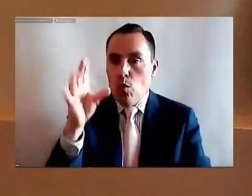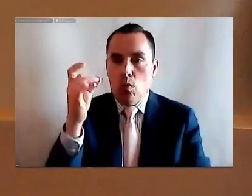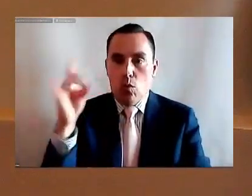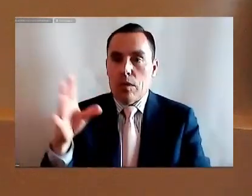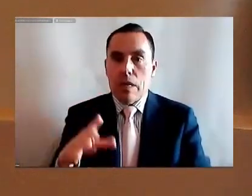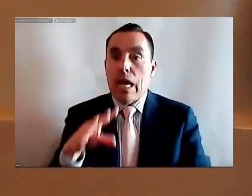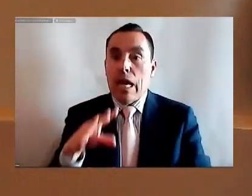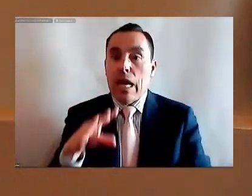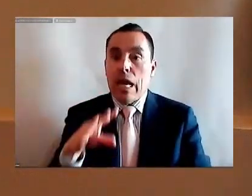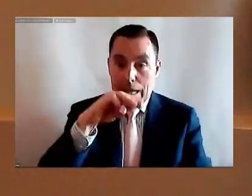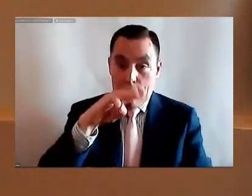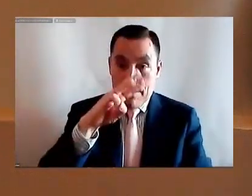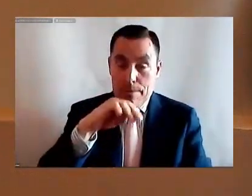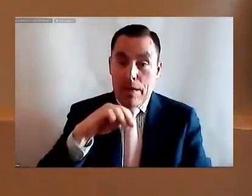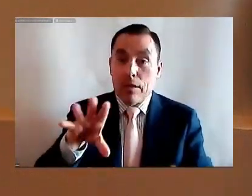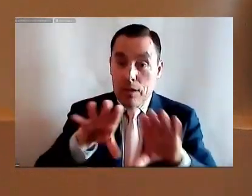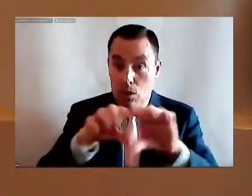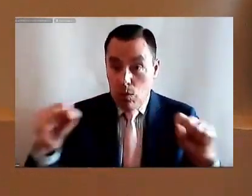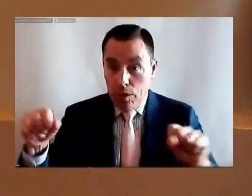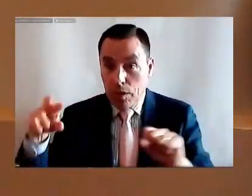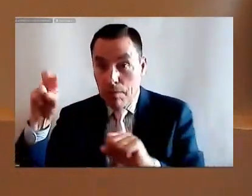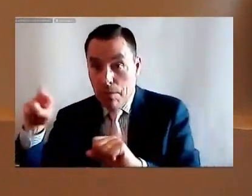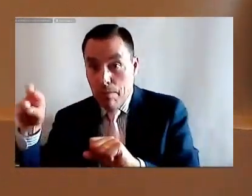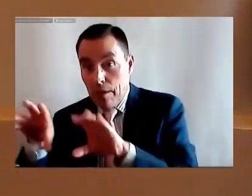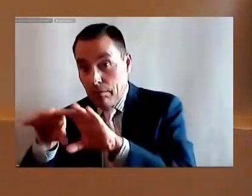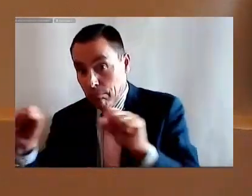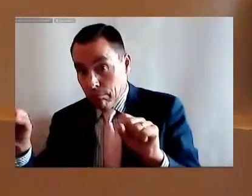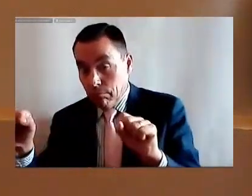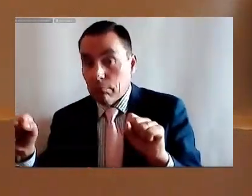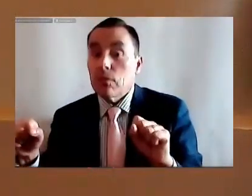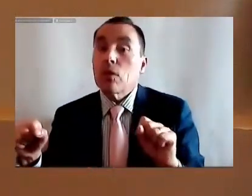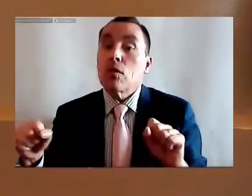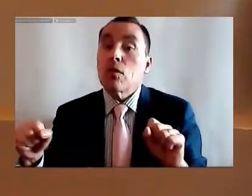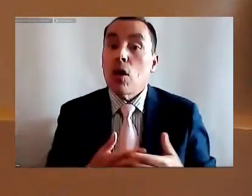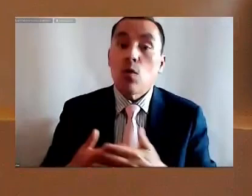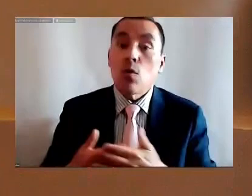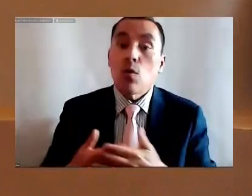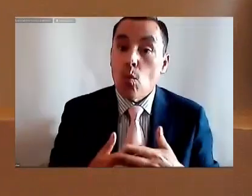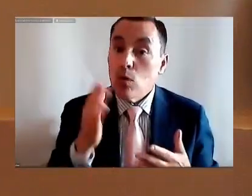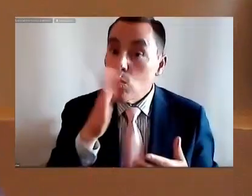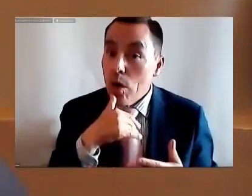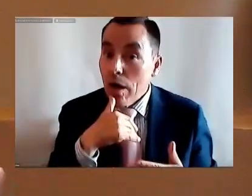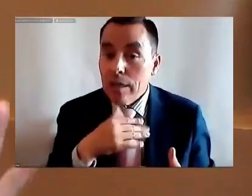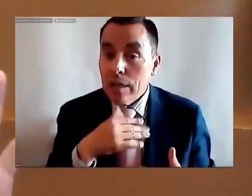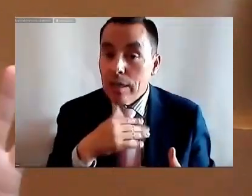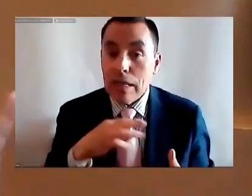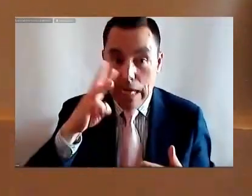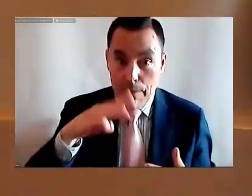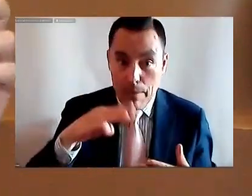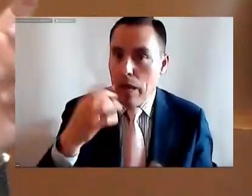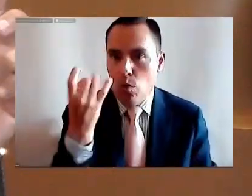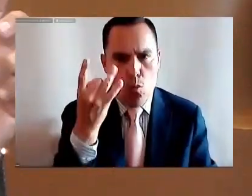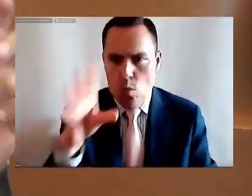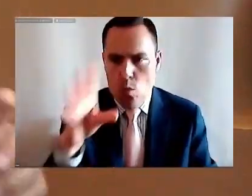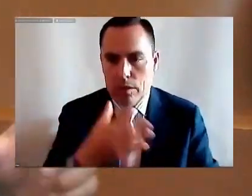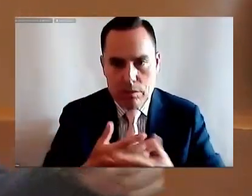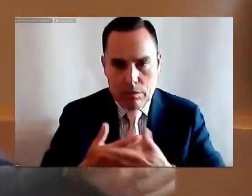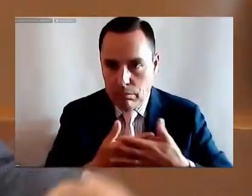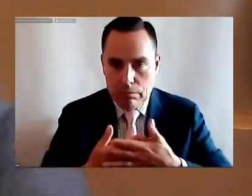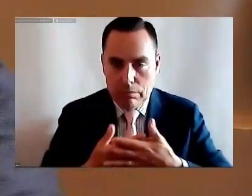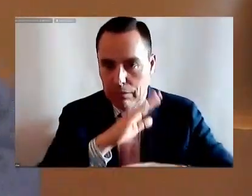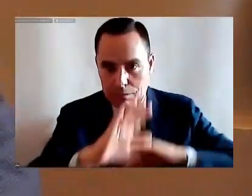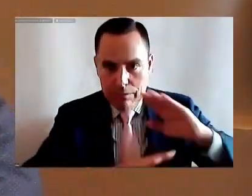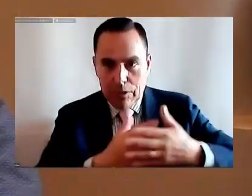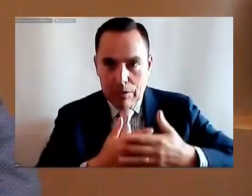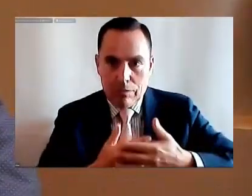mutuo acuerdo entre la madre y el padre, ¿no? Digamos, y que si no hay acuerdo es la madre o algo así, no sé. Hay una parte